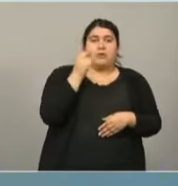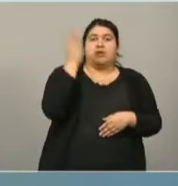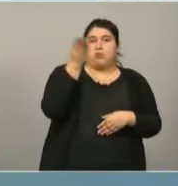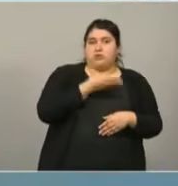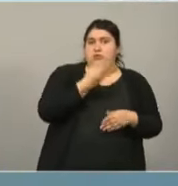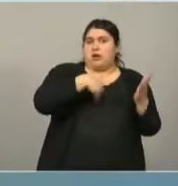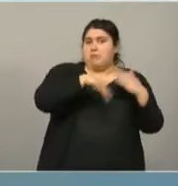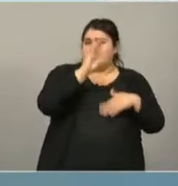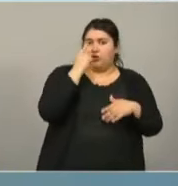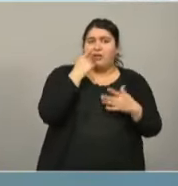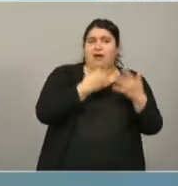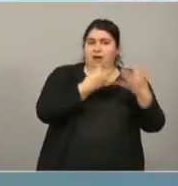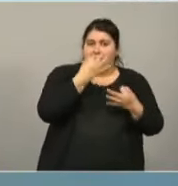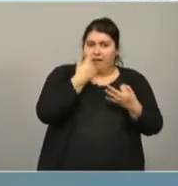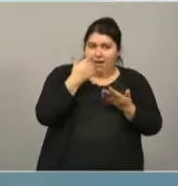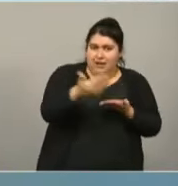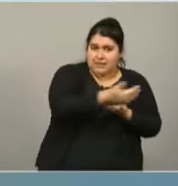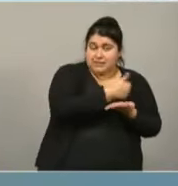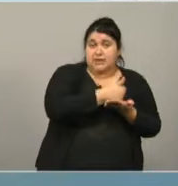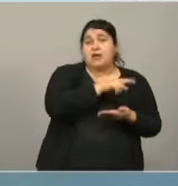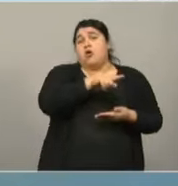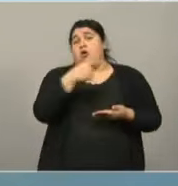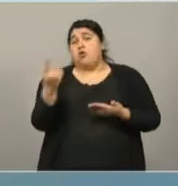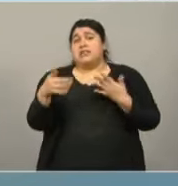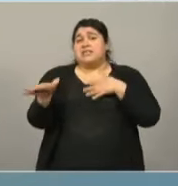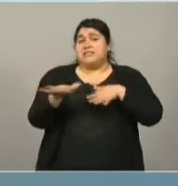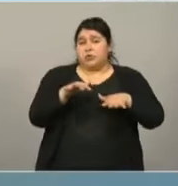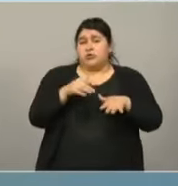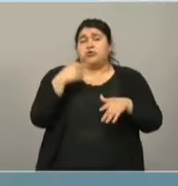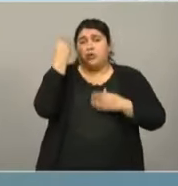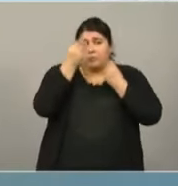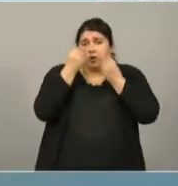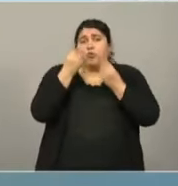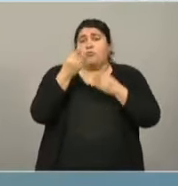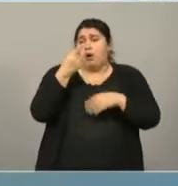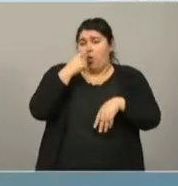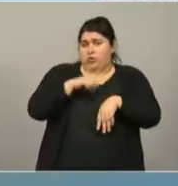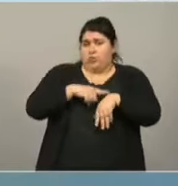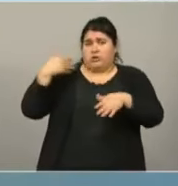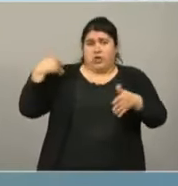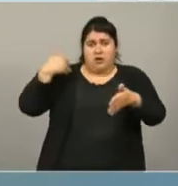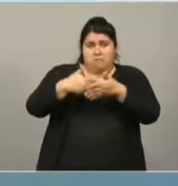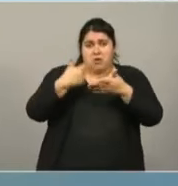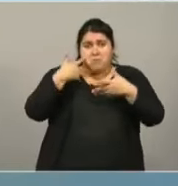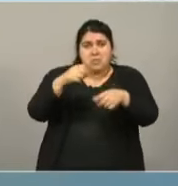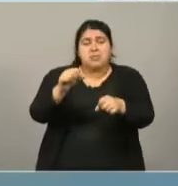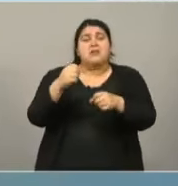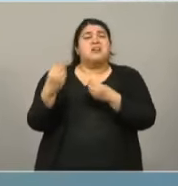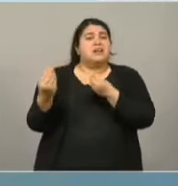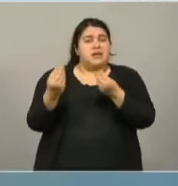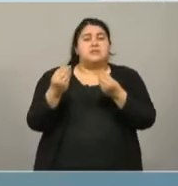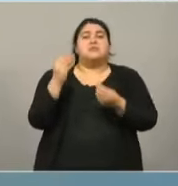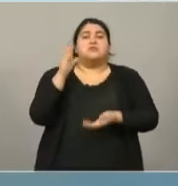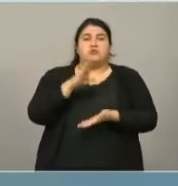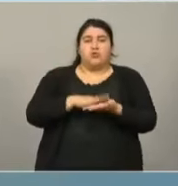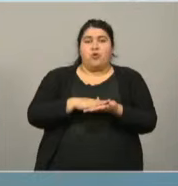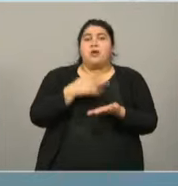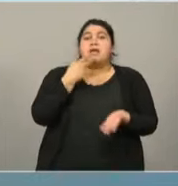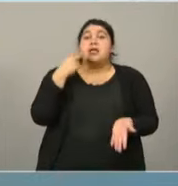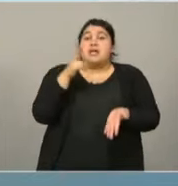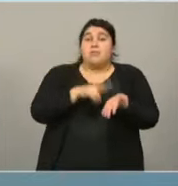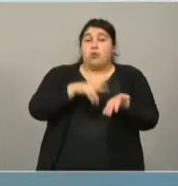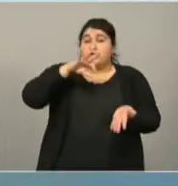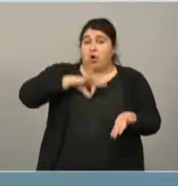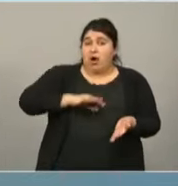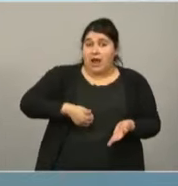año pasado y una segunda cosa que nos preocupa muchísimo que estamos viendo en estos días es la reintroducción del impuesto a las